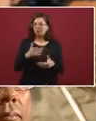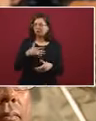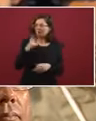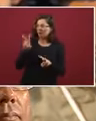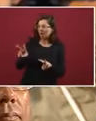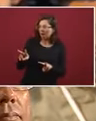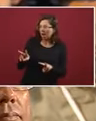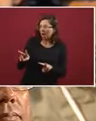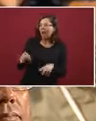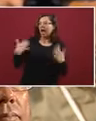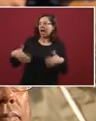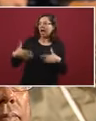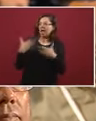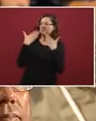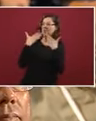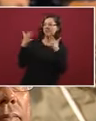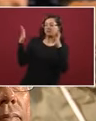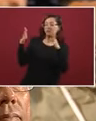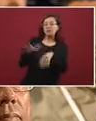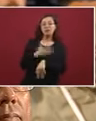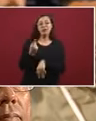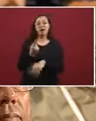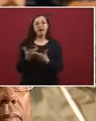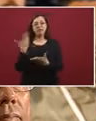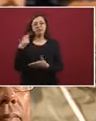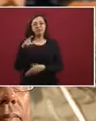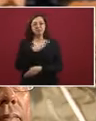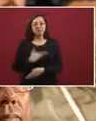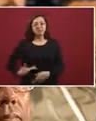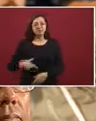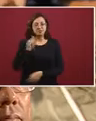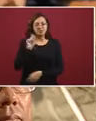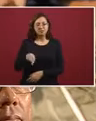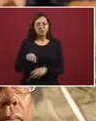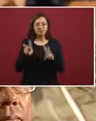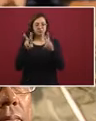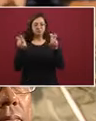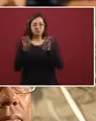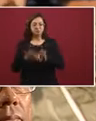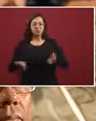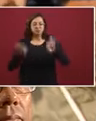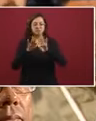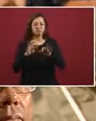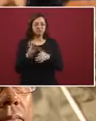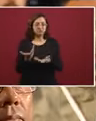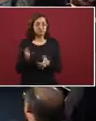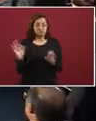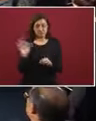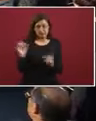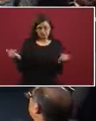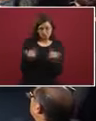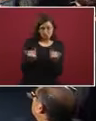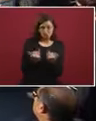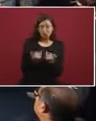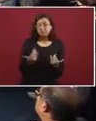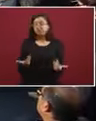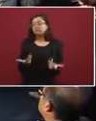unos días el presidente mismo sacó este tema tan importante. Muchas gracias, canciller.